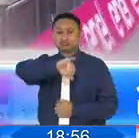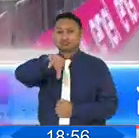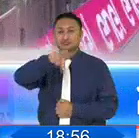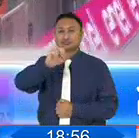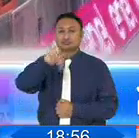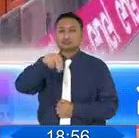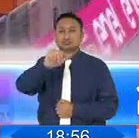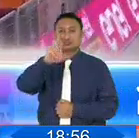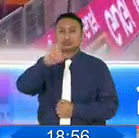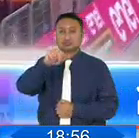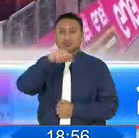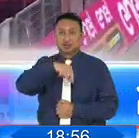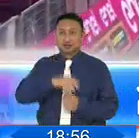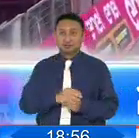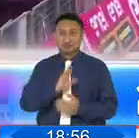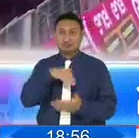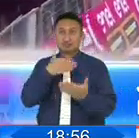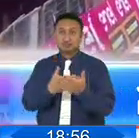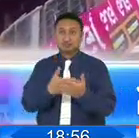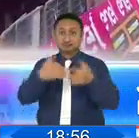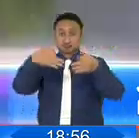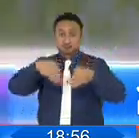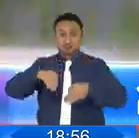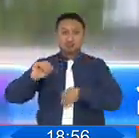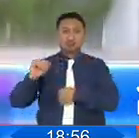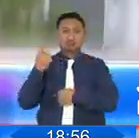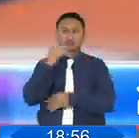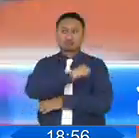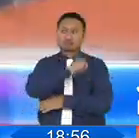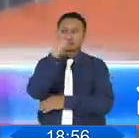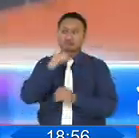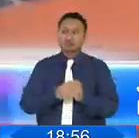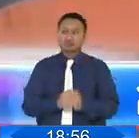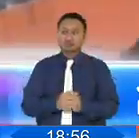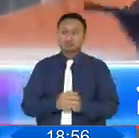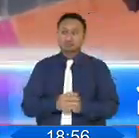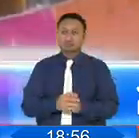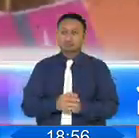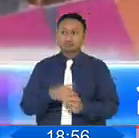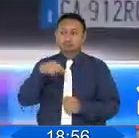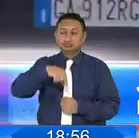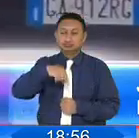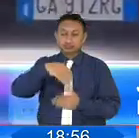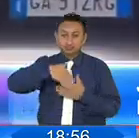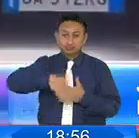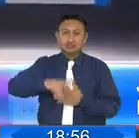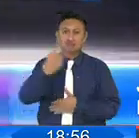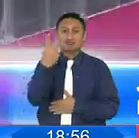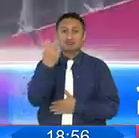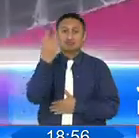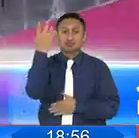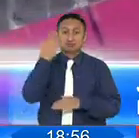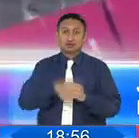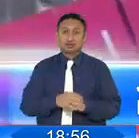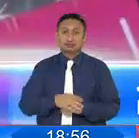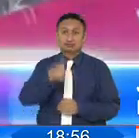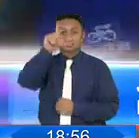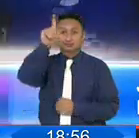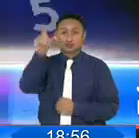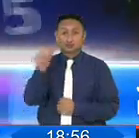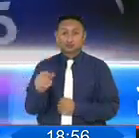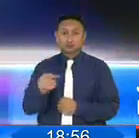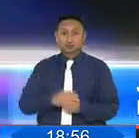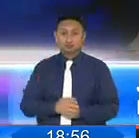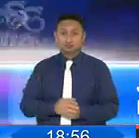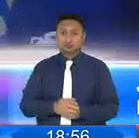al puerto de Chesenático para oficializar su primera victoria en una gran vuelta durante la etapa 12 del Giro de Italia.